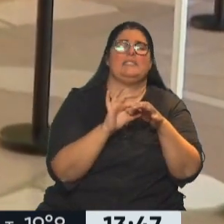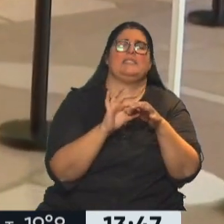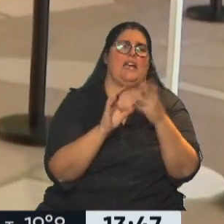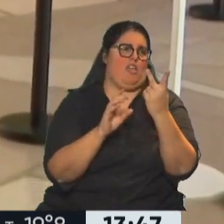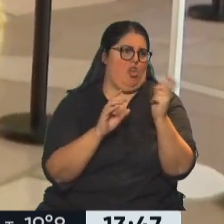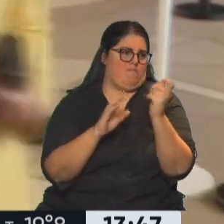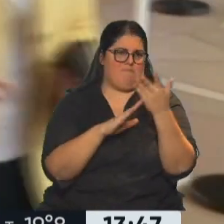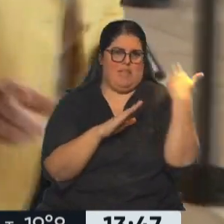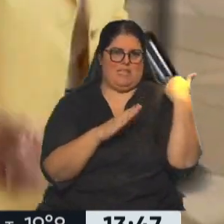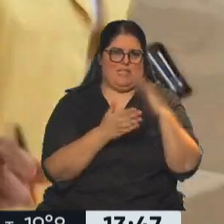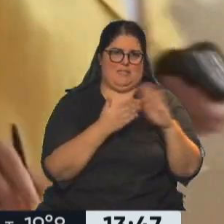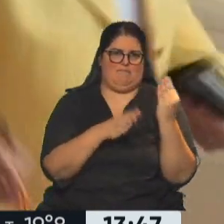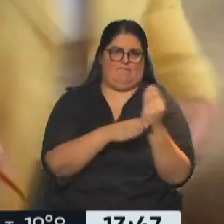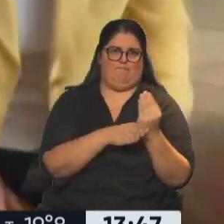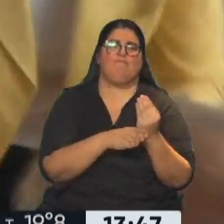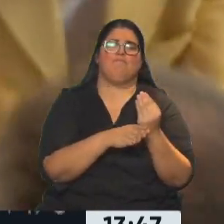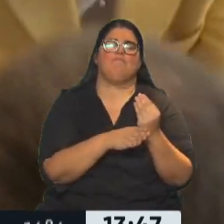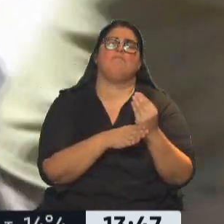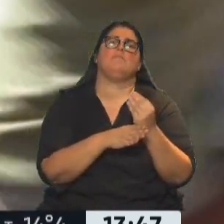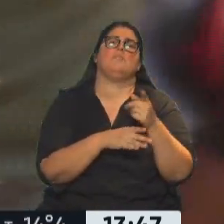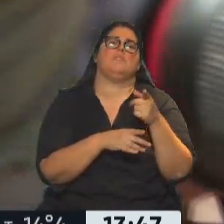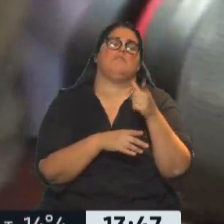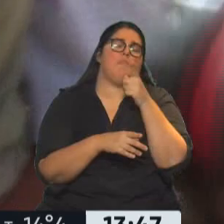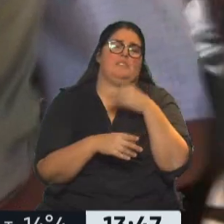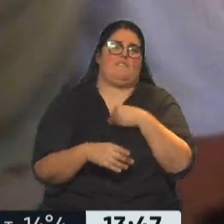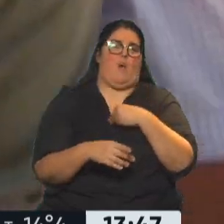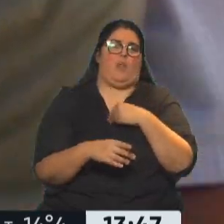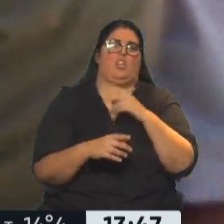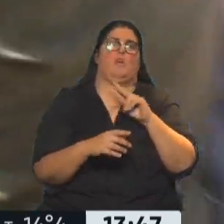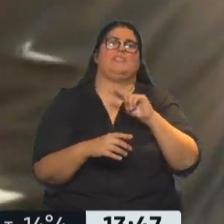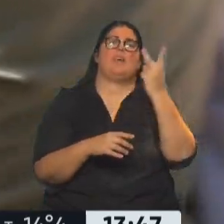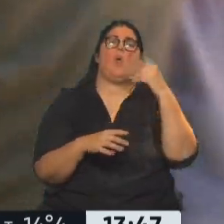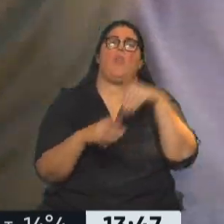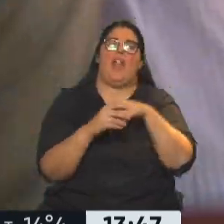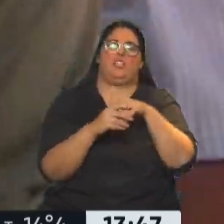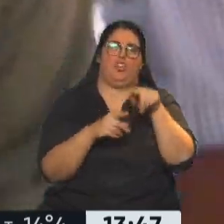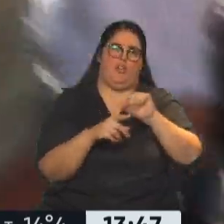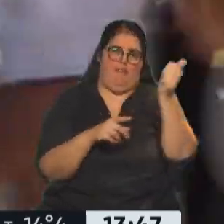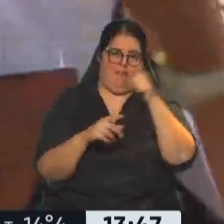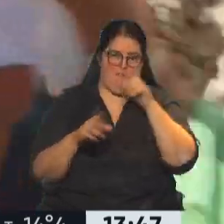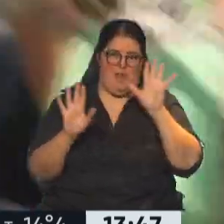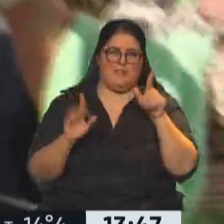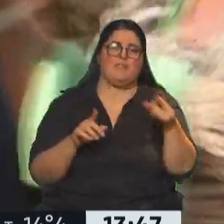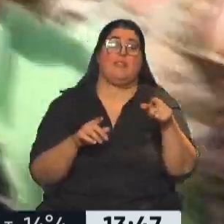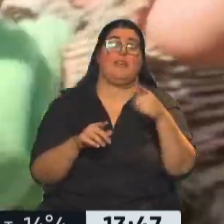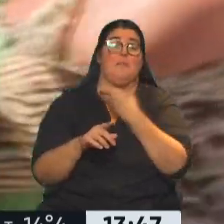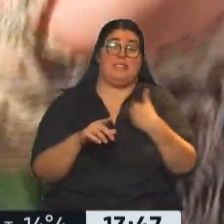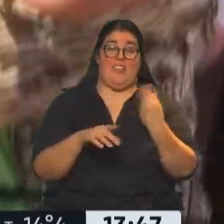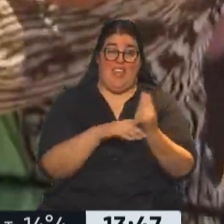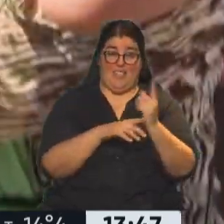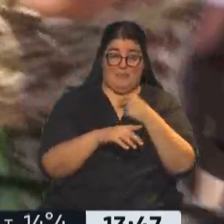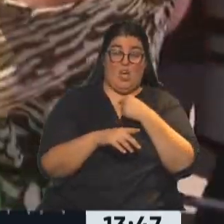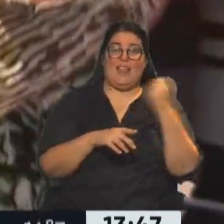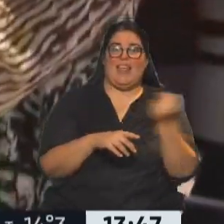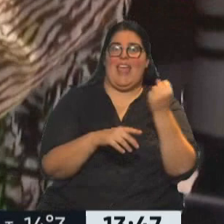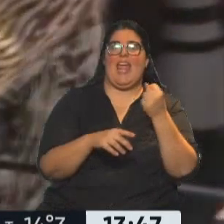meses, parte como favorito rumbo al próximo domingo, fecha de la segunda vuelta electoral en la que el actual mandatario buscará alcanzar la